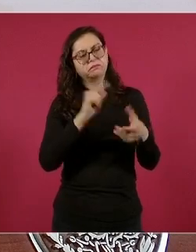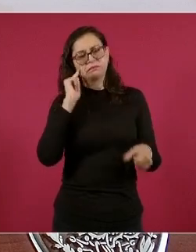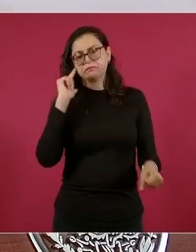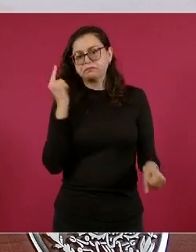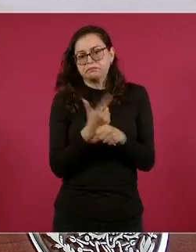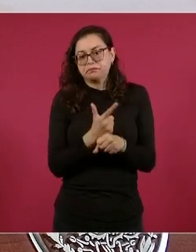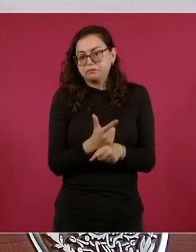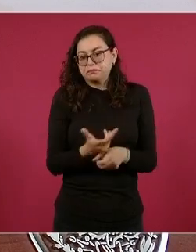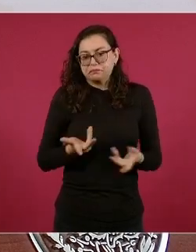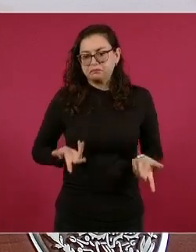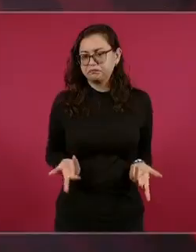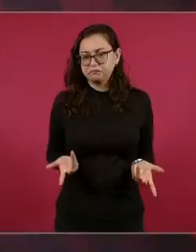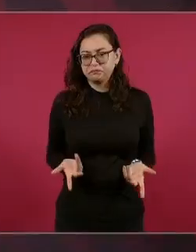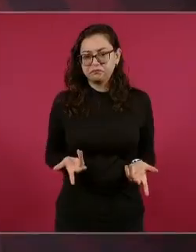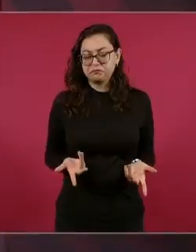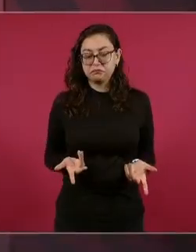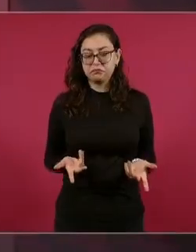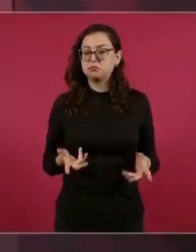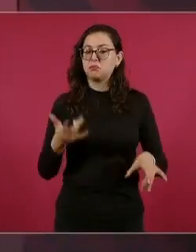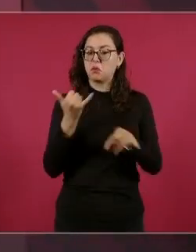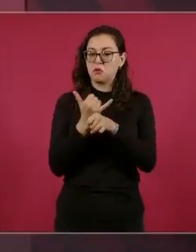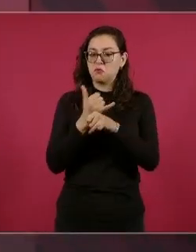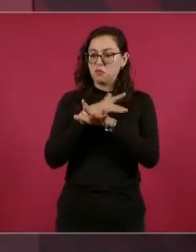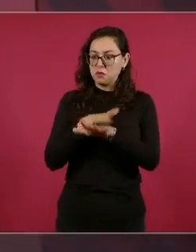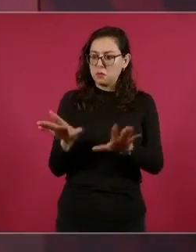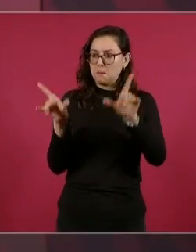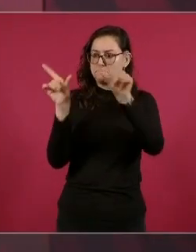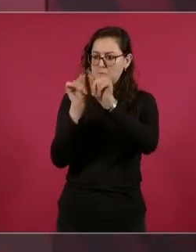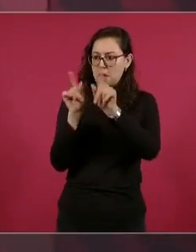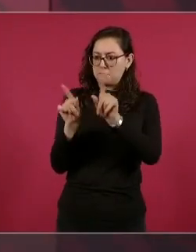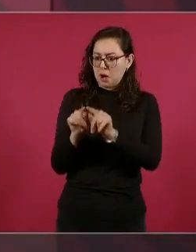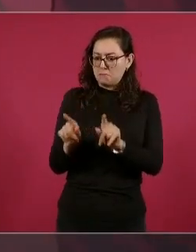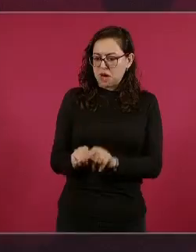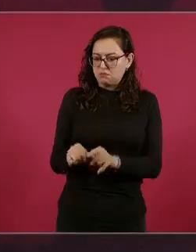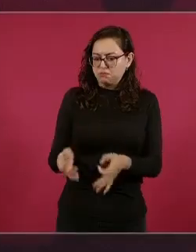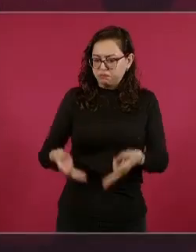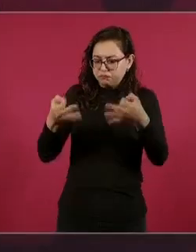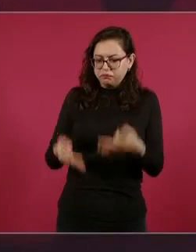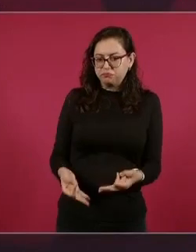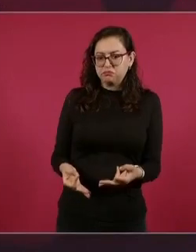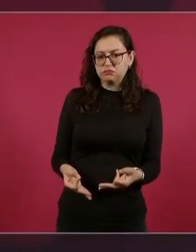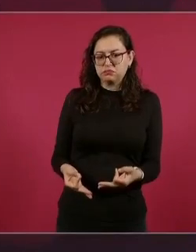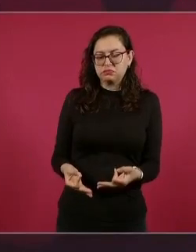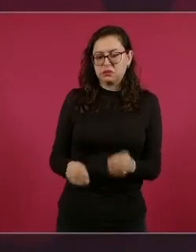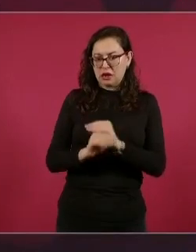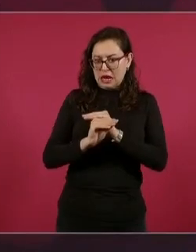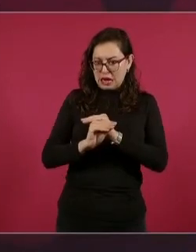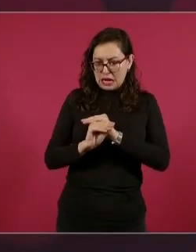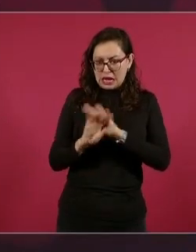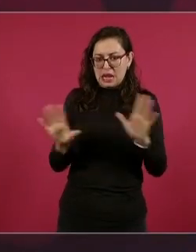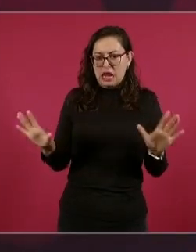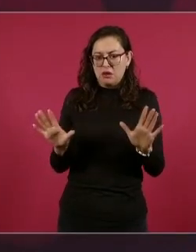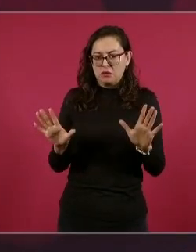con poca información, pero certera, clara,